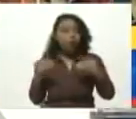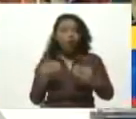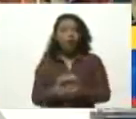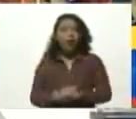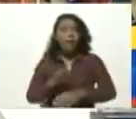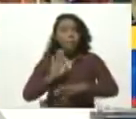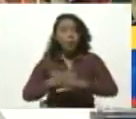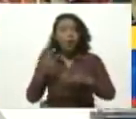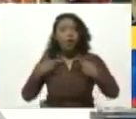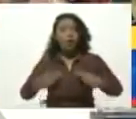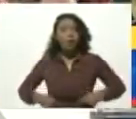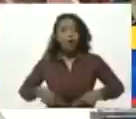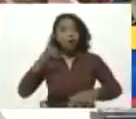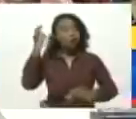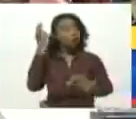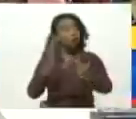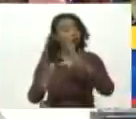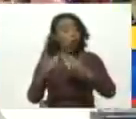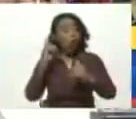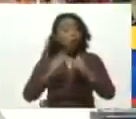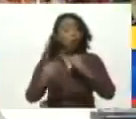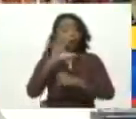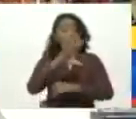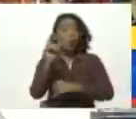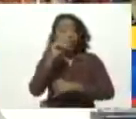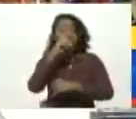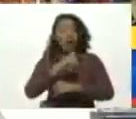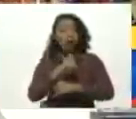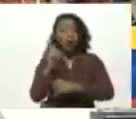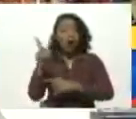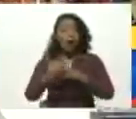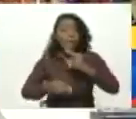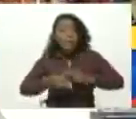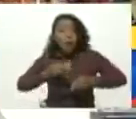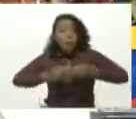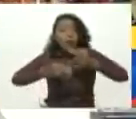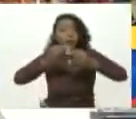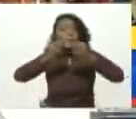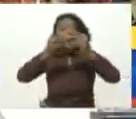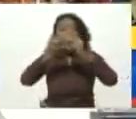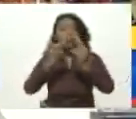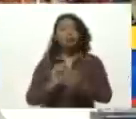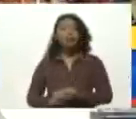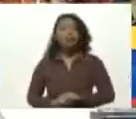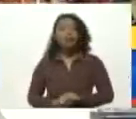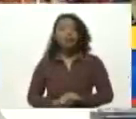porque la humanidad afortunadamente en los últimos 50 años ha construido